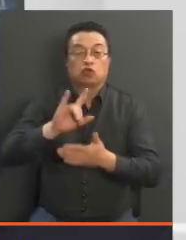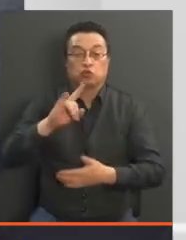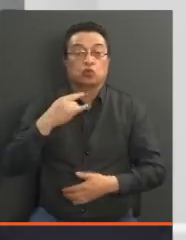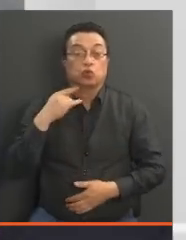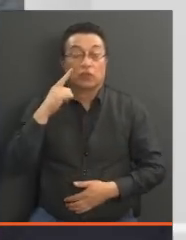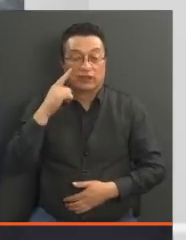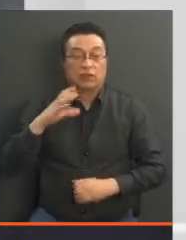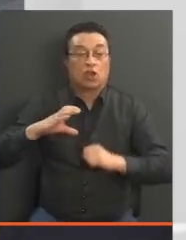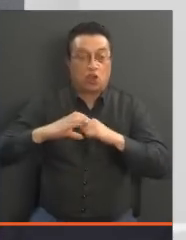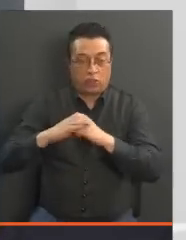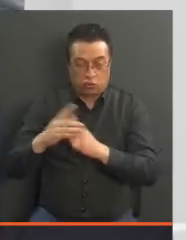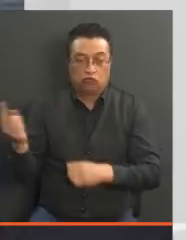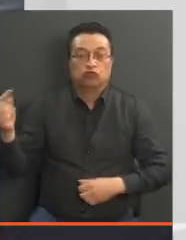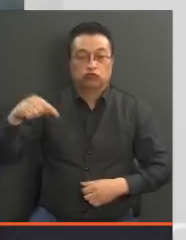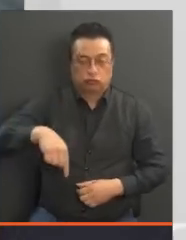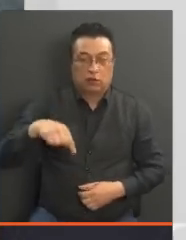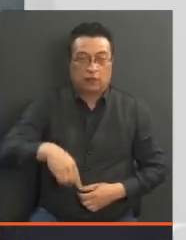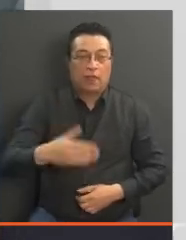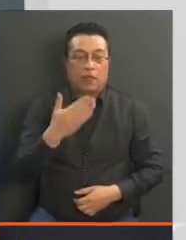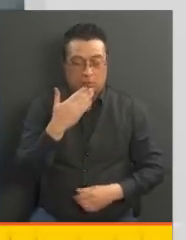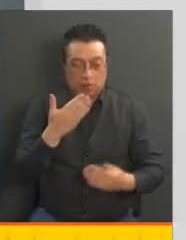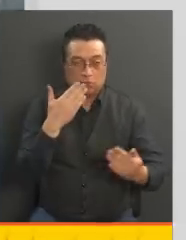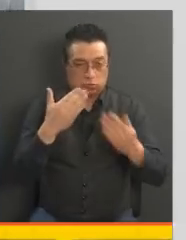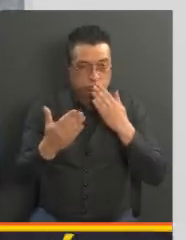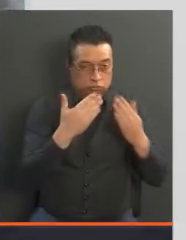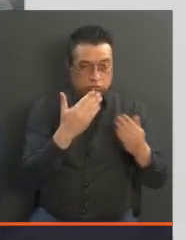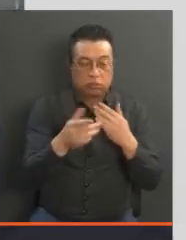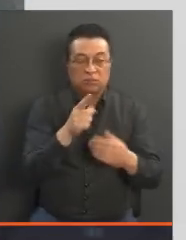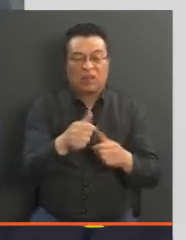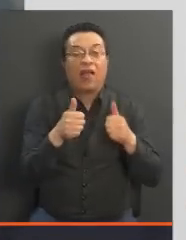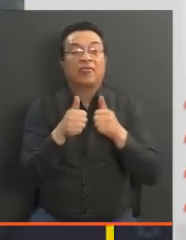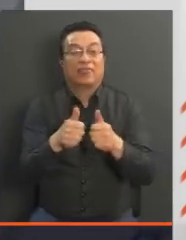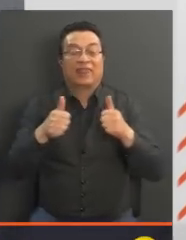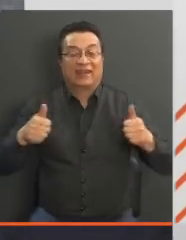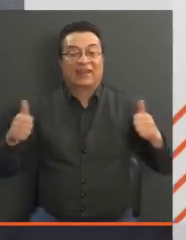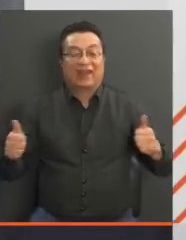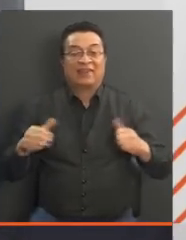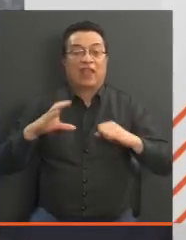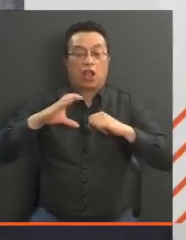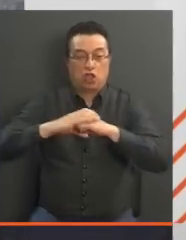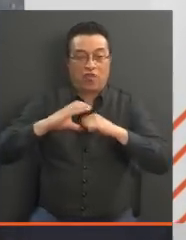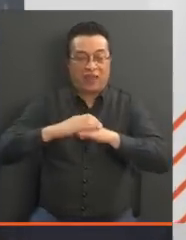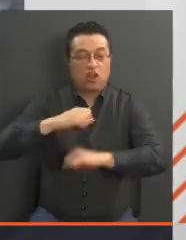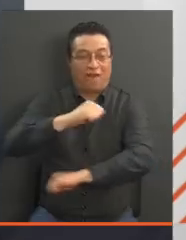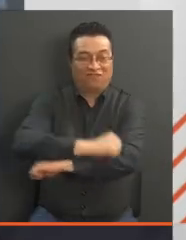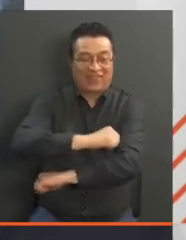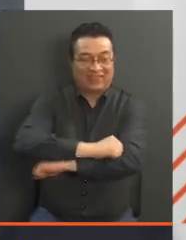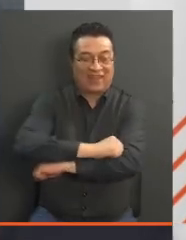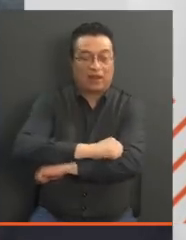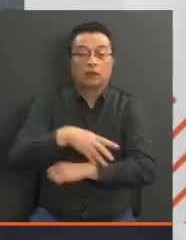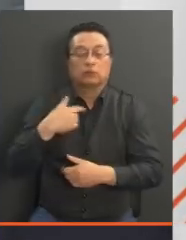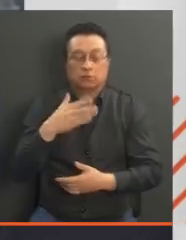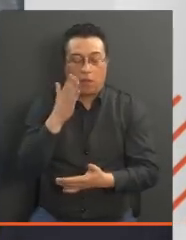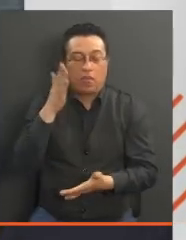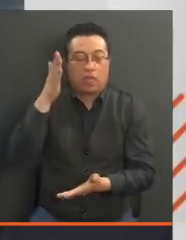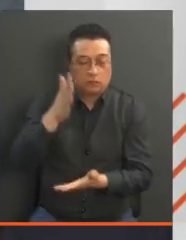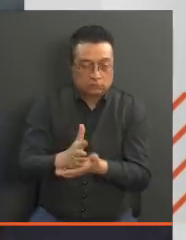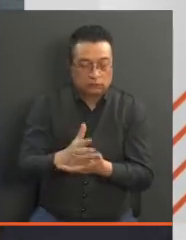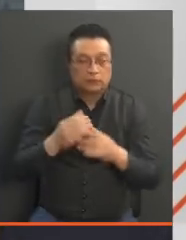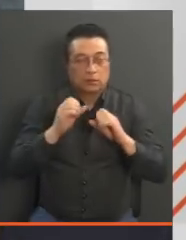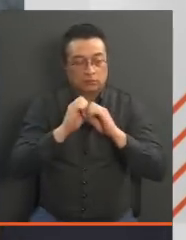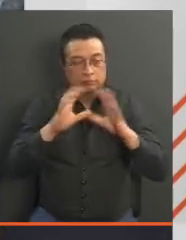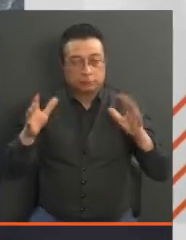Codelco y están conversando precisamente con los dirigentes de Codelco Ventana para tomar determinaciones. Estarían